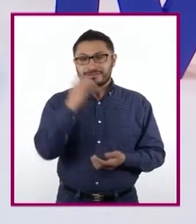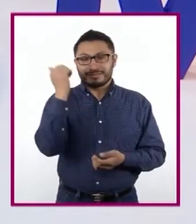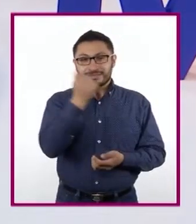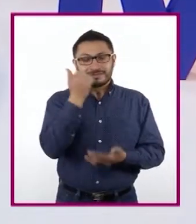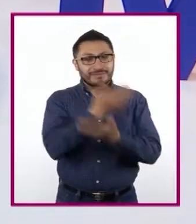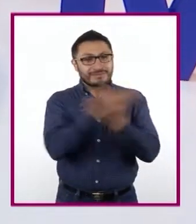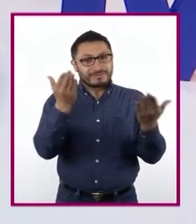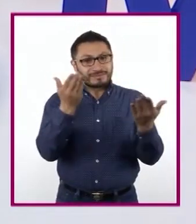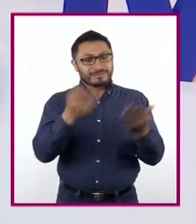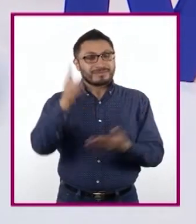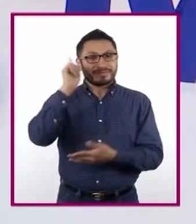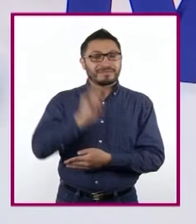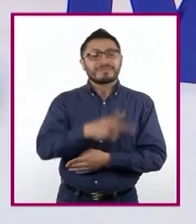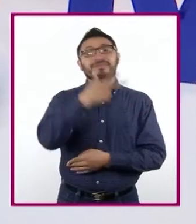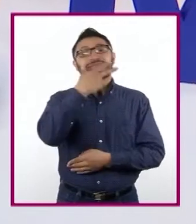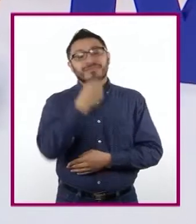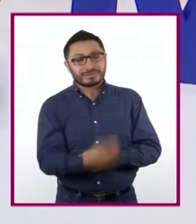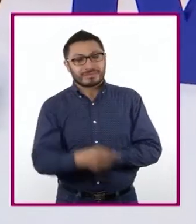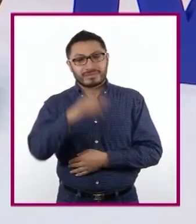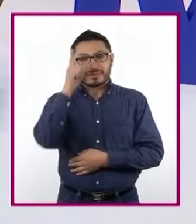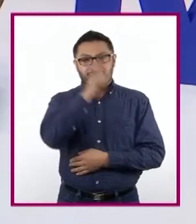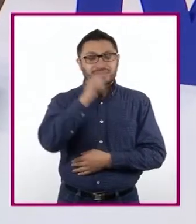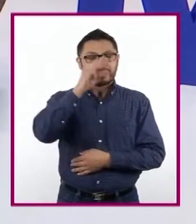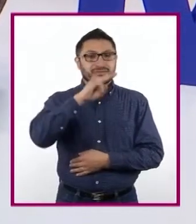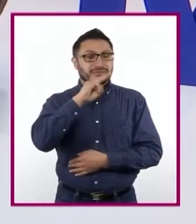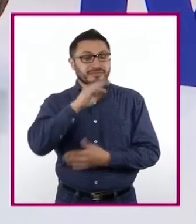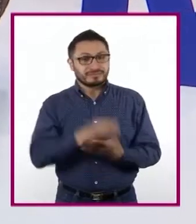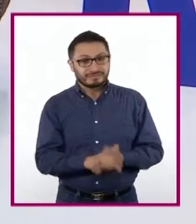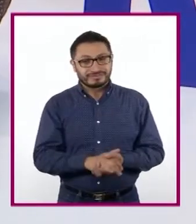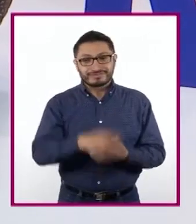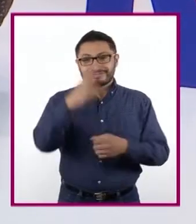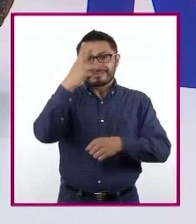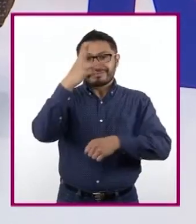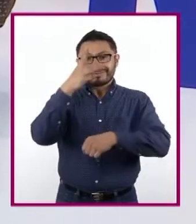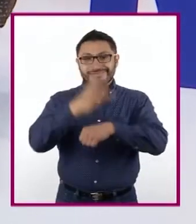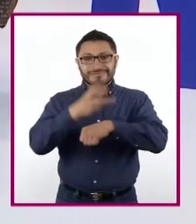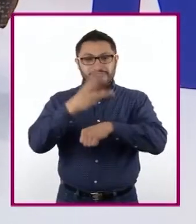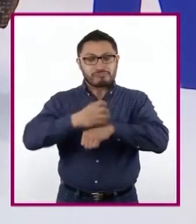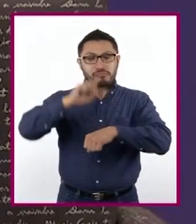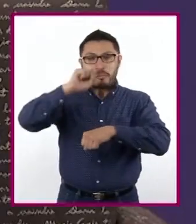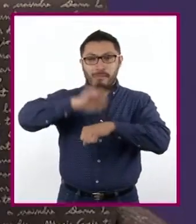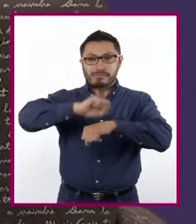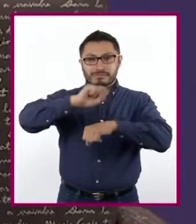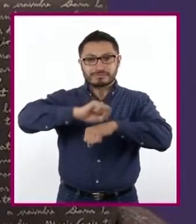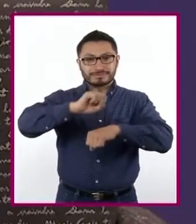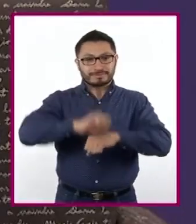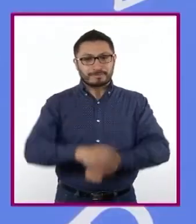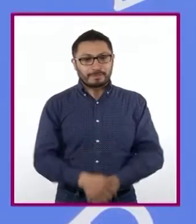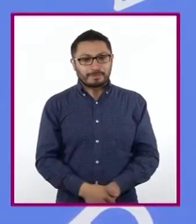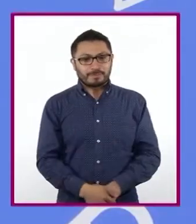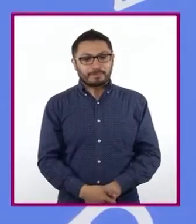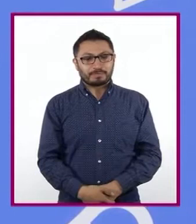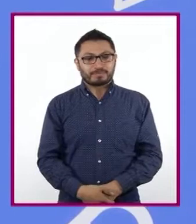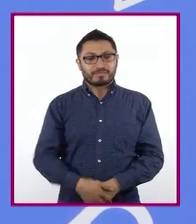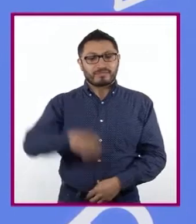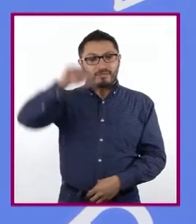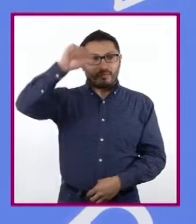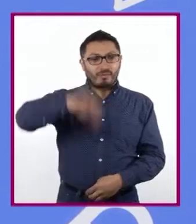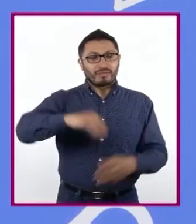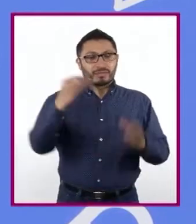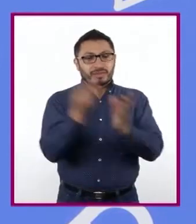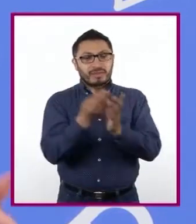alumnas, alumnos de lengua materna de tercer grado de secundaria. En esta